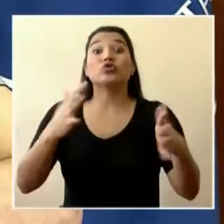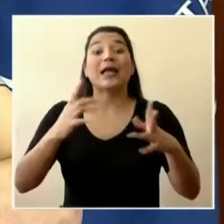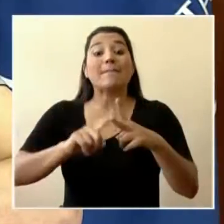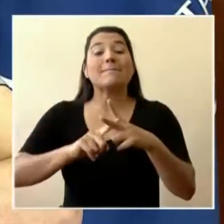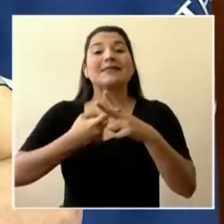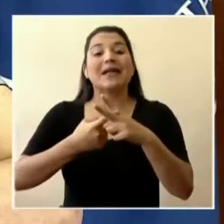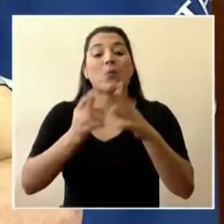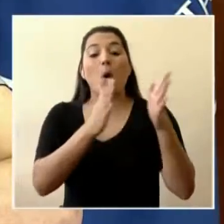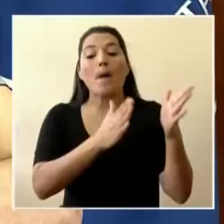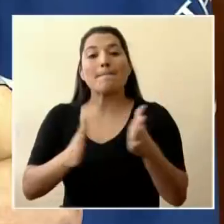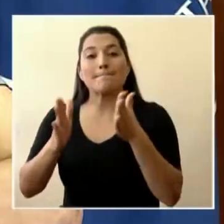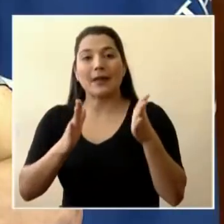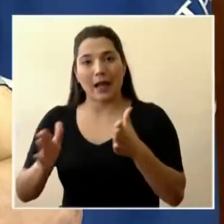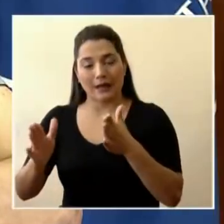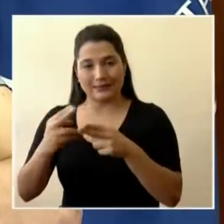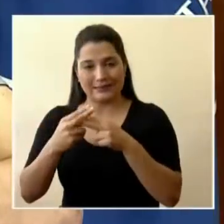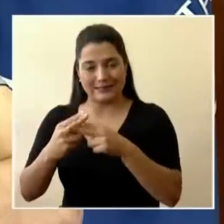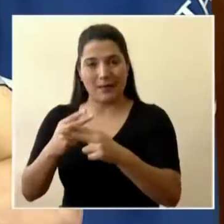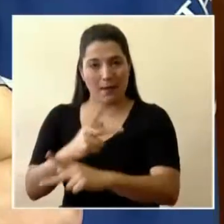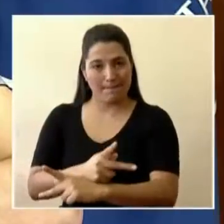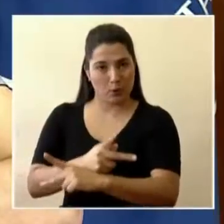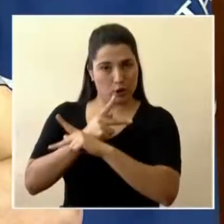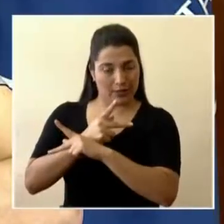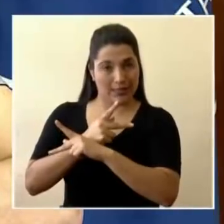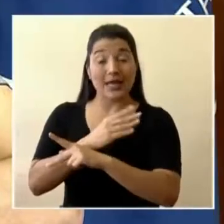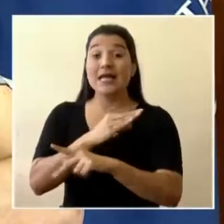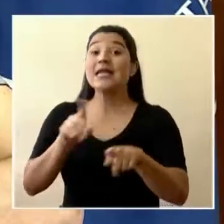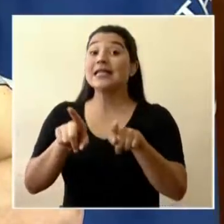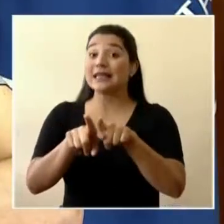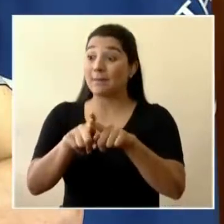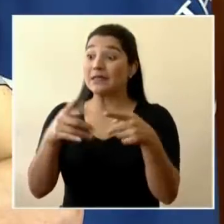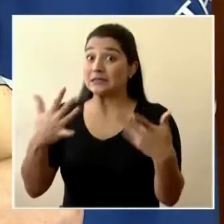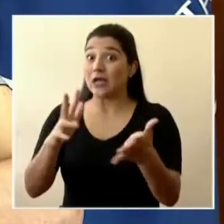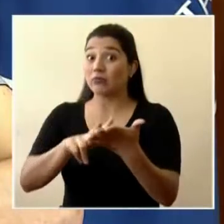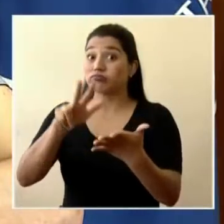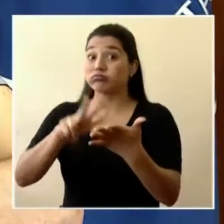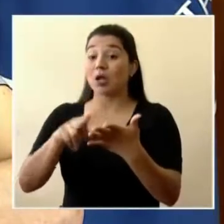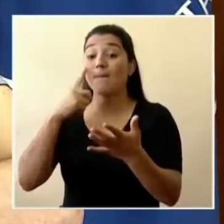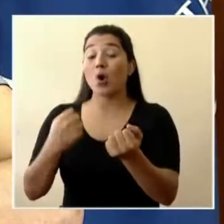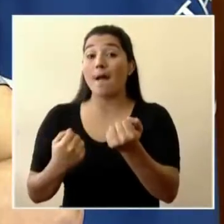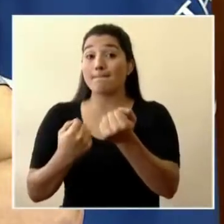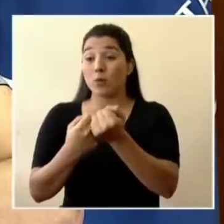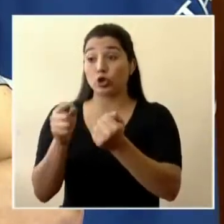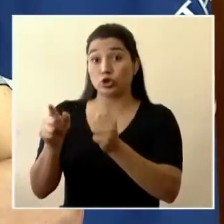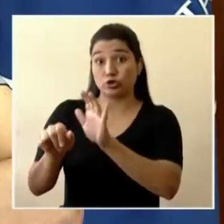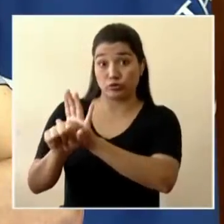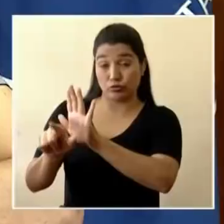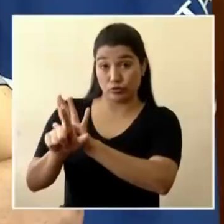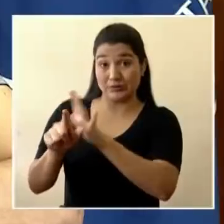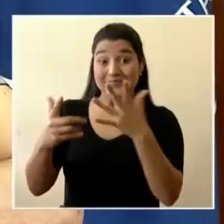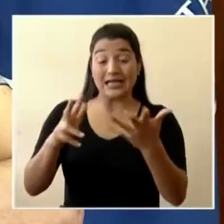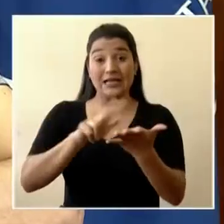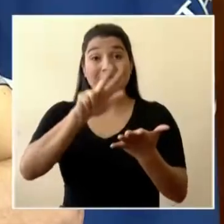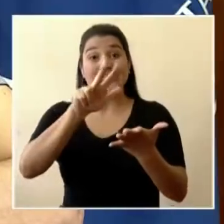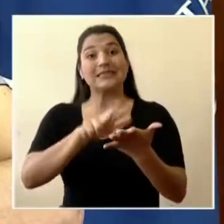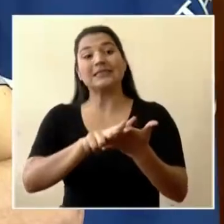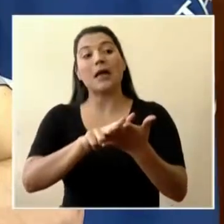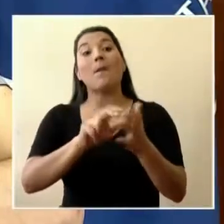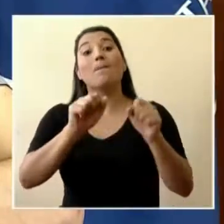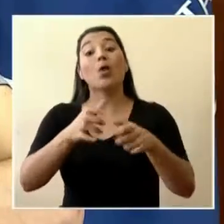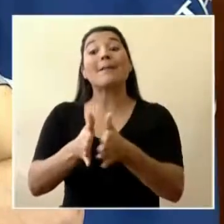Proteger y que también se aprobó, gracias al apoyo de la Asamblea Legislativa, la liberación del Fondo de